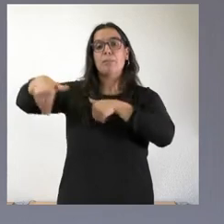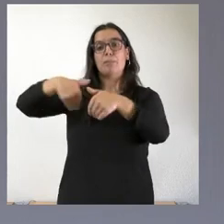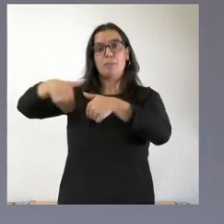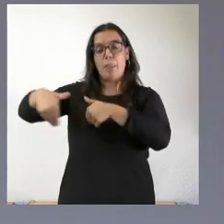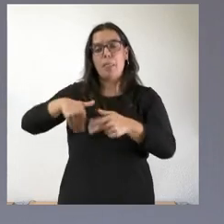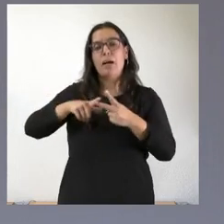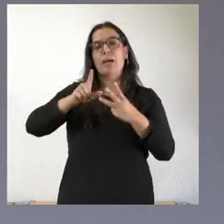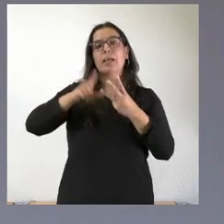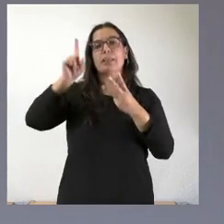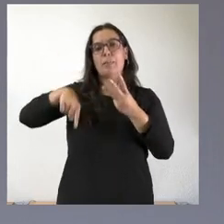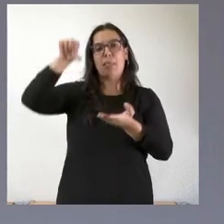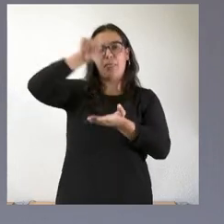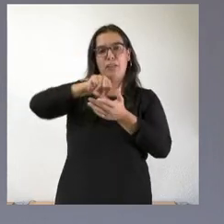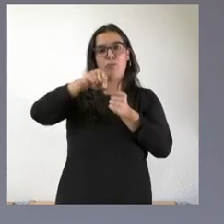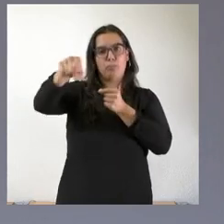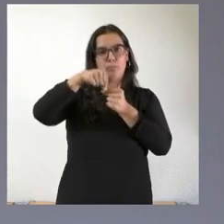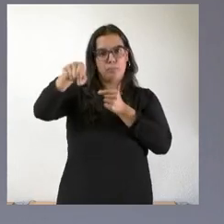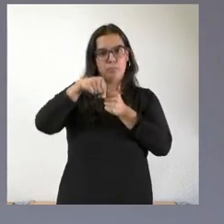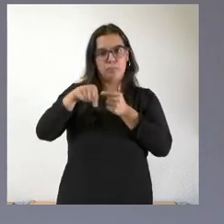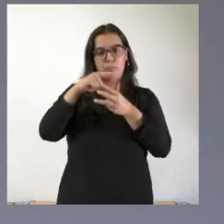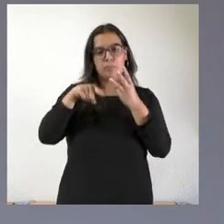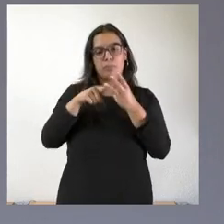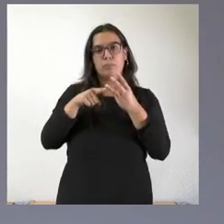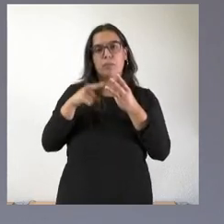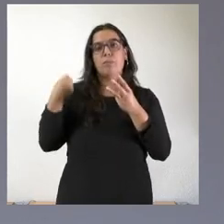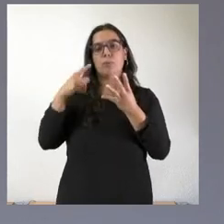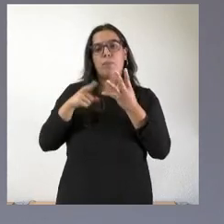de metropolitano, así como el transporte de prestación conjunta.